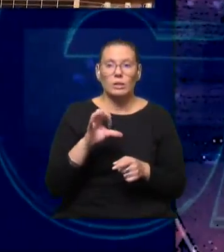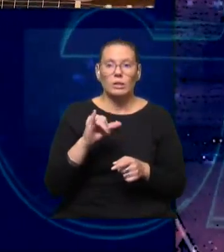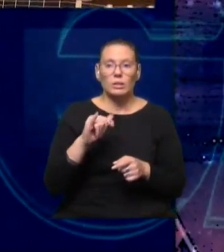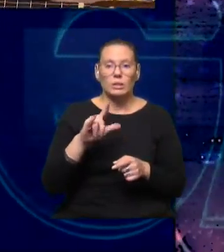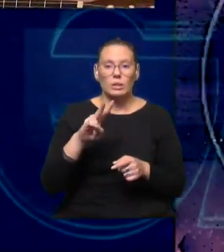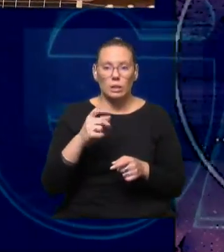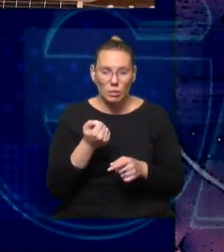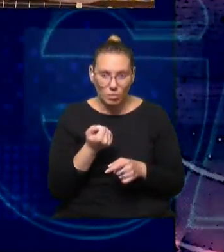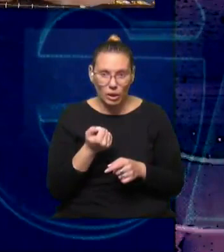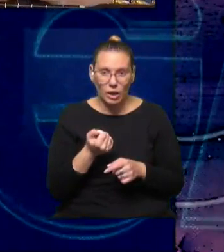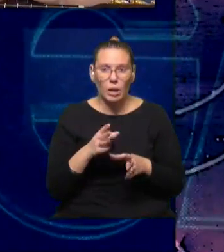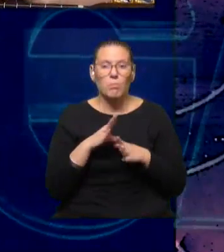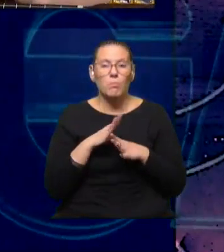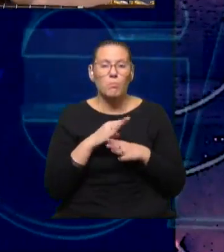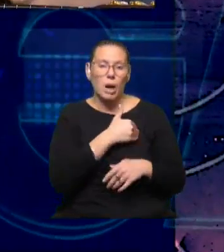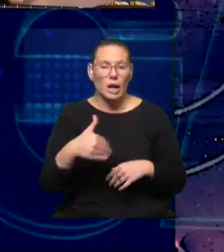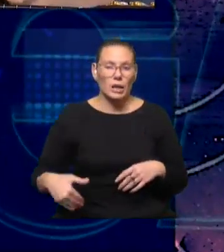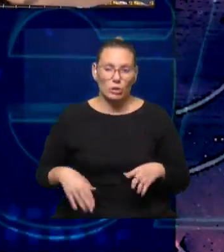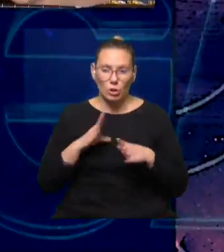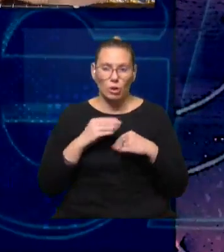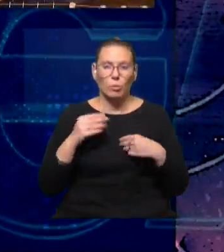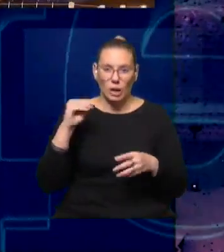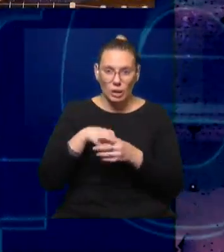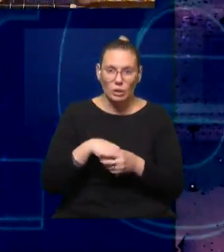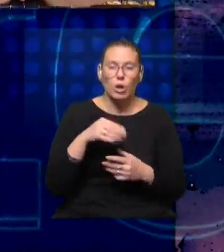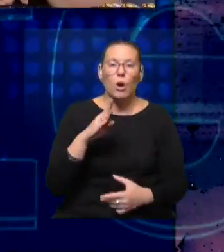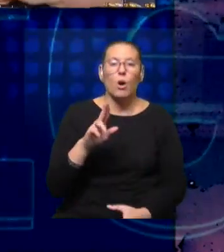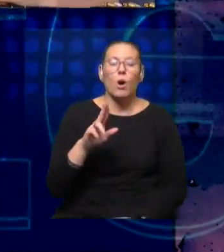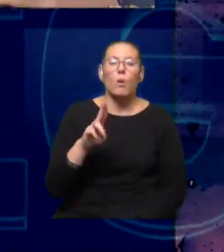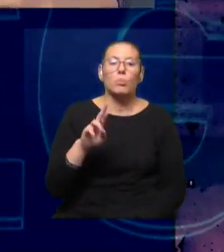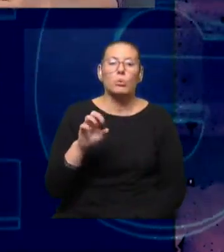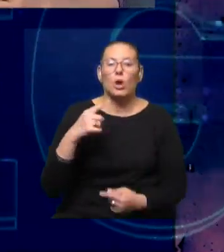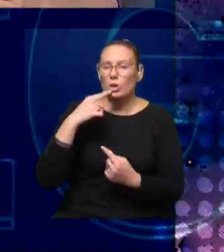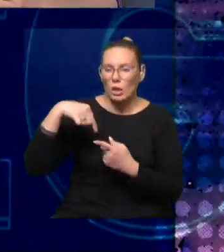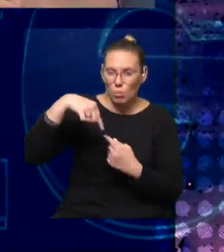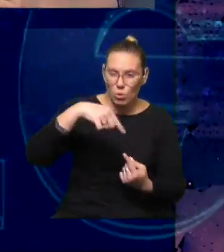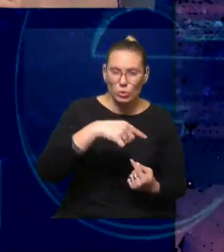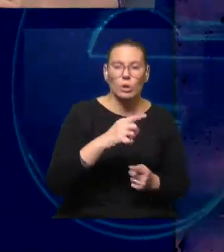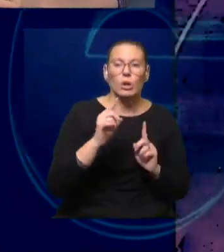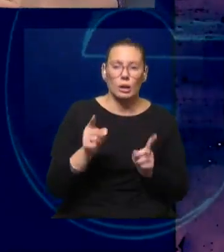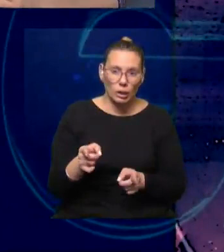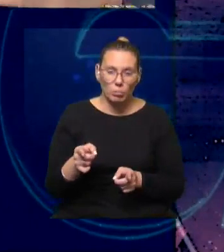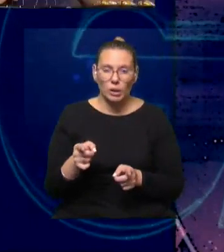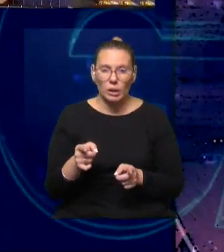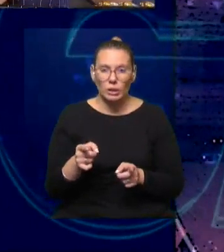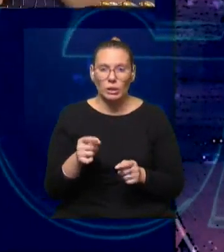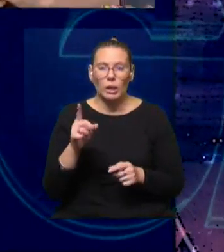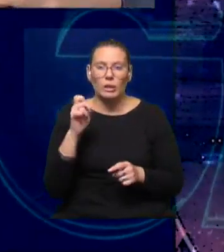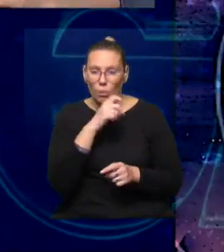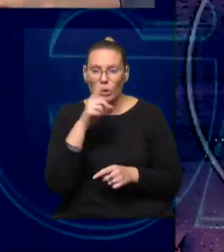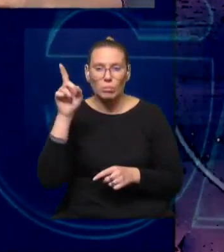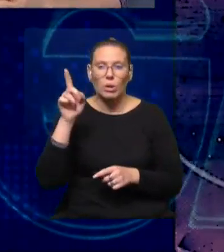maestro el de escuela que es integrante del grupo puro chamuyo de la ciudad de tacuarembó este que traen también Esa esa corriente